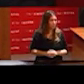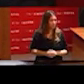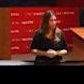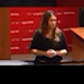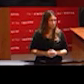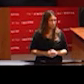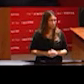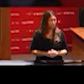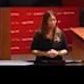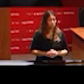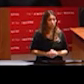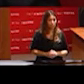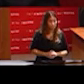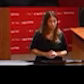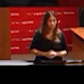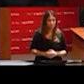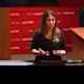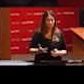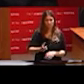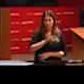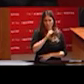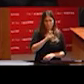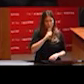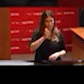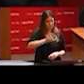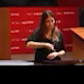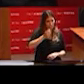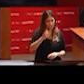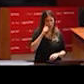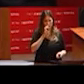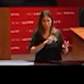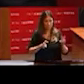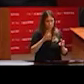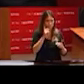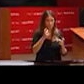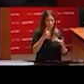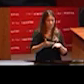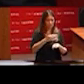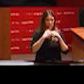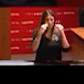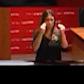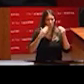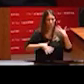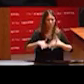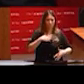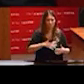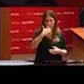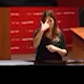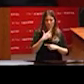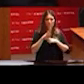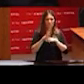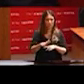oportunidades es difícil encontrar Eh muchas veces es porque lo que falta es una una formación anterior es difícil encontrar perfiles que puedan